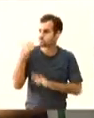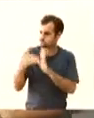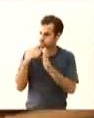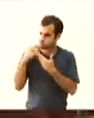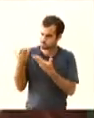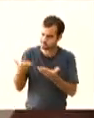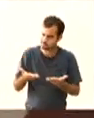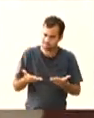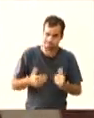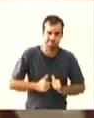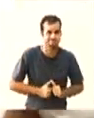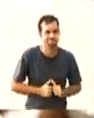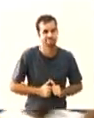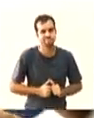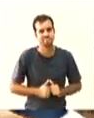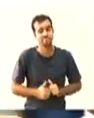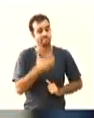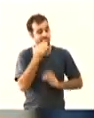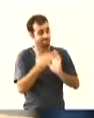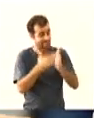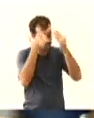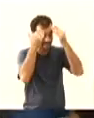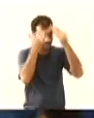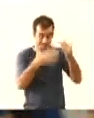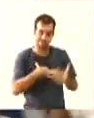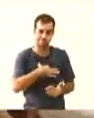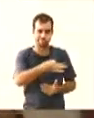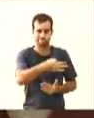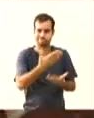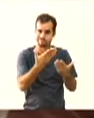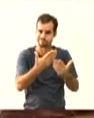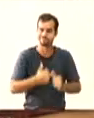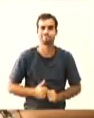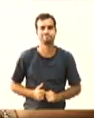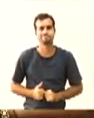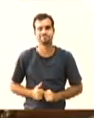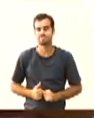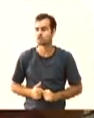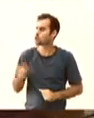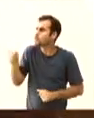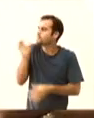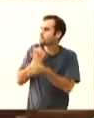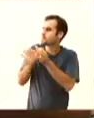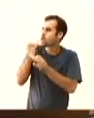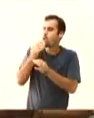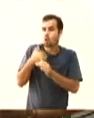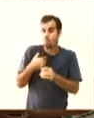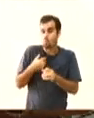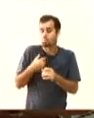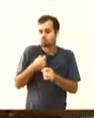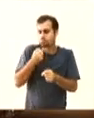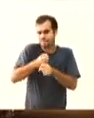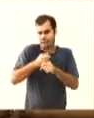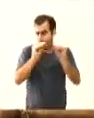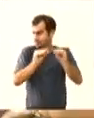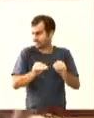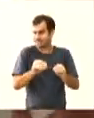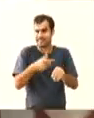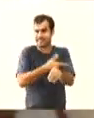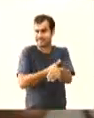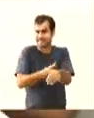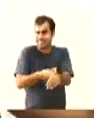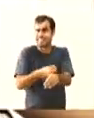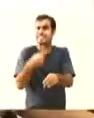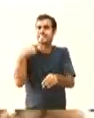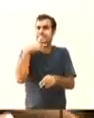programa, doctora. Muy buenas tardes, muchas gracias por la invitación. ¿Usted podría explicarnos un poco cómo funciona el Banco Provincial de Sangre? Sí, a